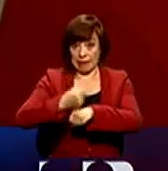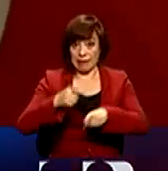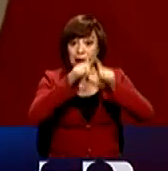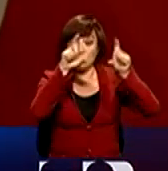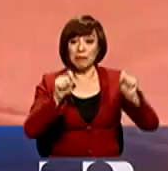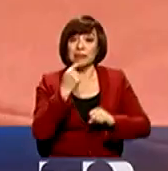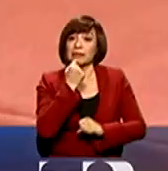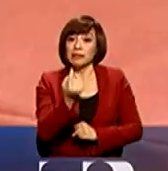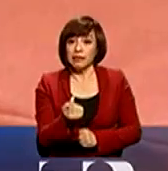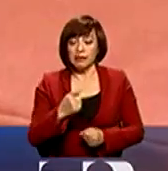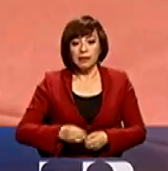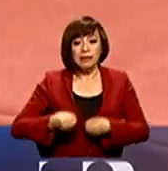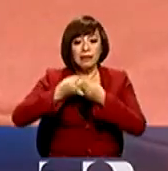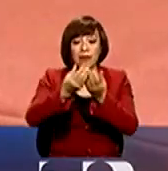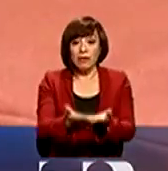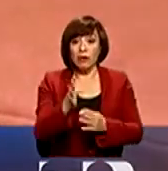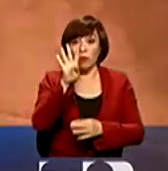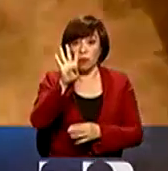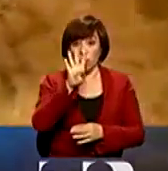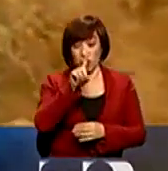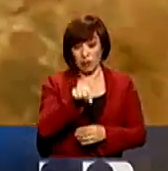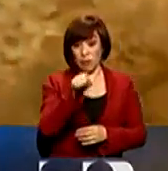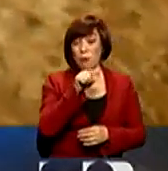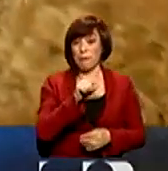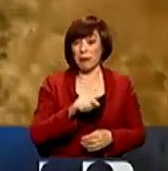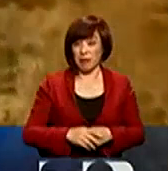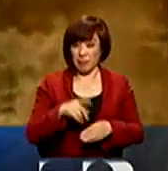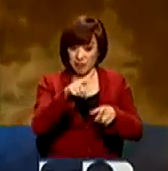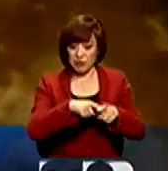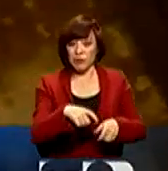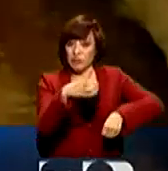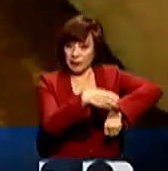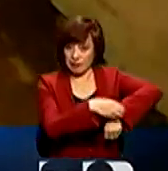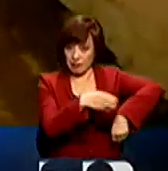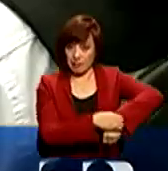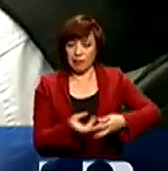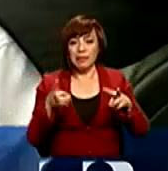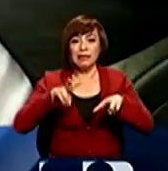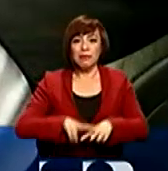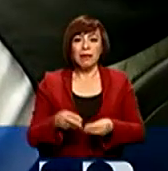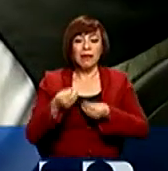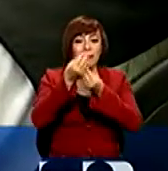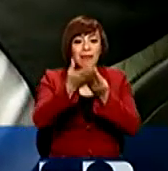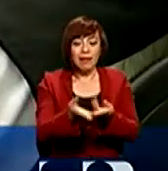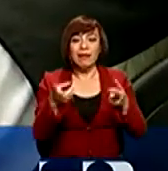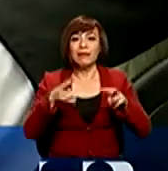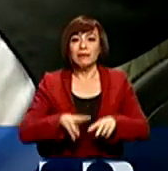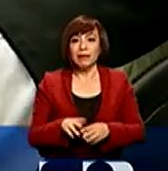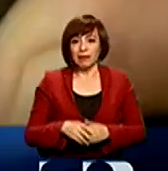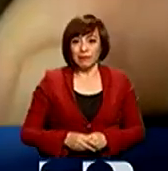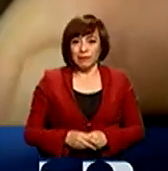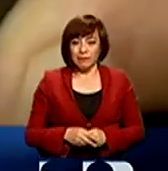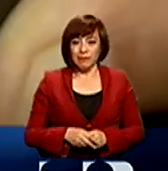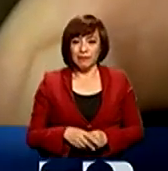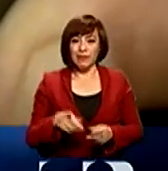que no solo se entregaron más de 4.000 dispositivos electrónicos. El contrato incluye la entrega del software y hardware necesarios para